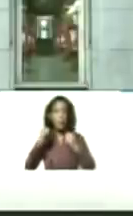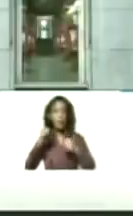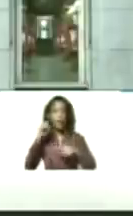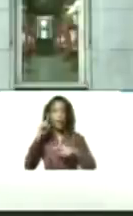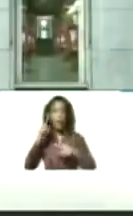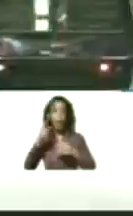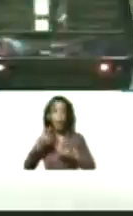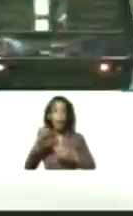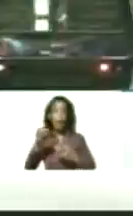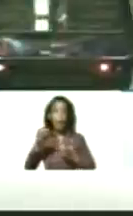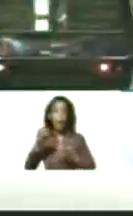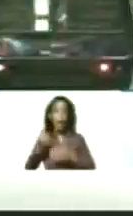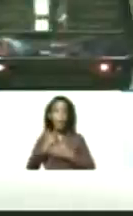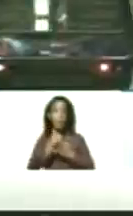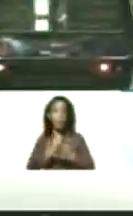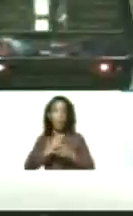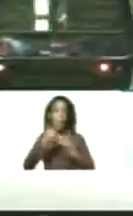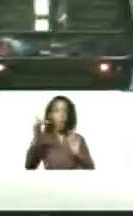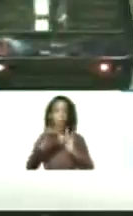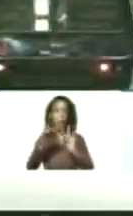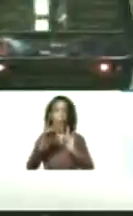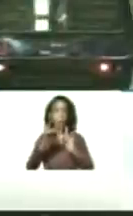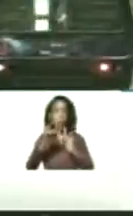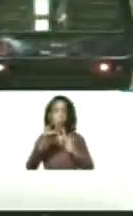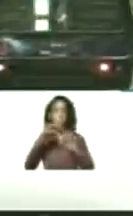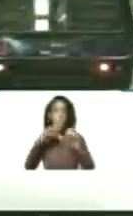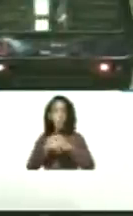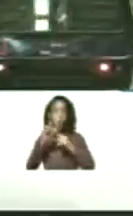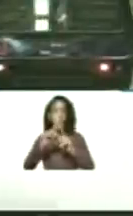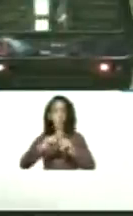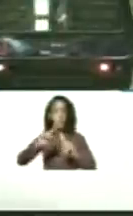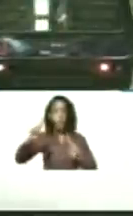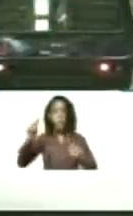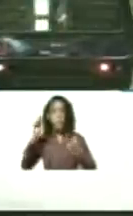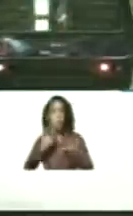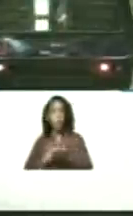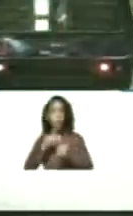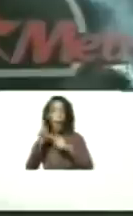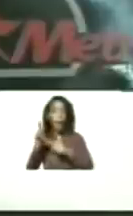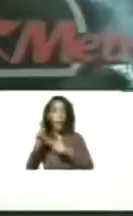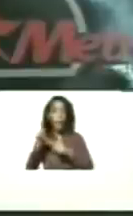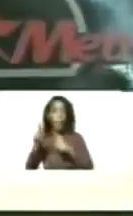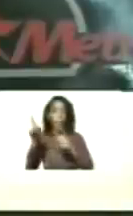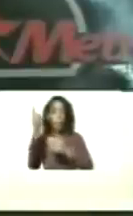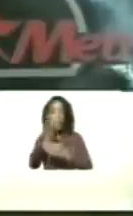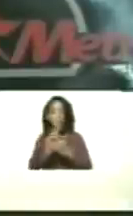la que alimenta el tren, había un cable de alta tensión colocado allí, cuando en